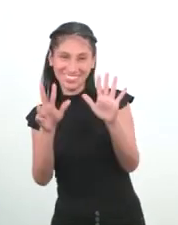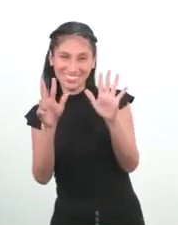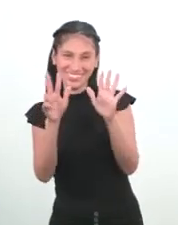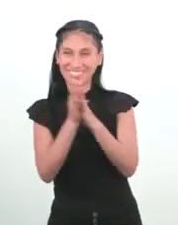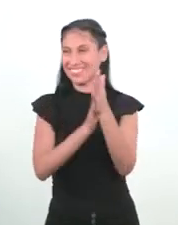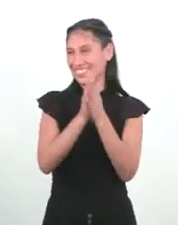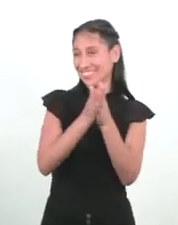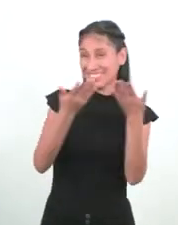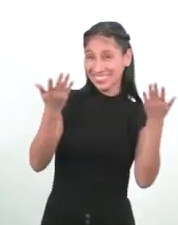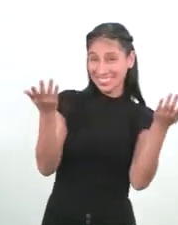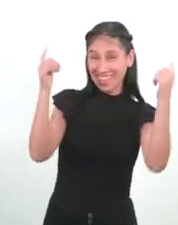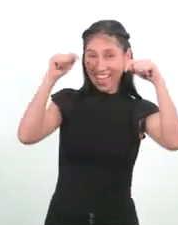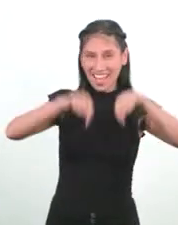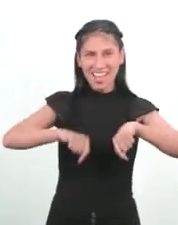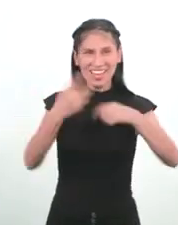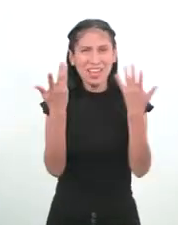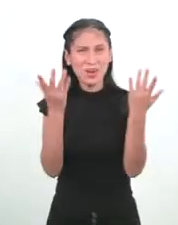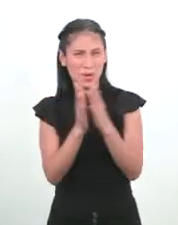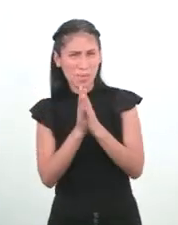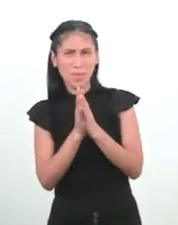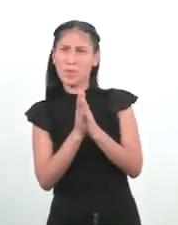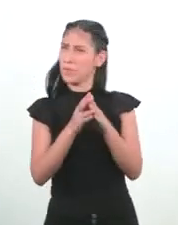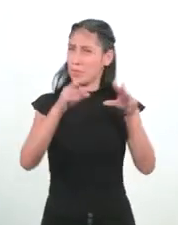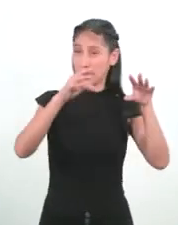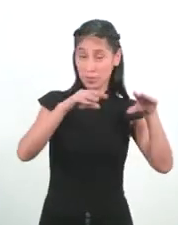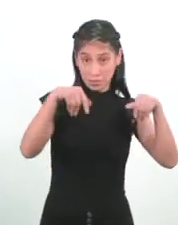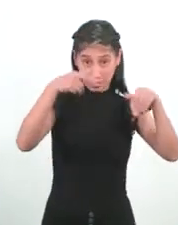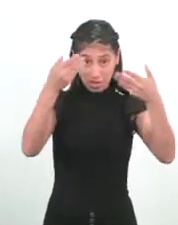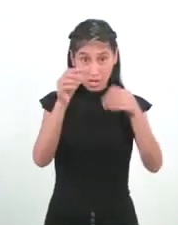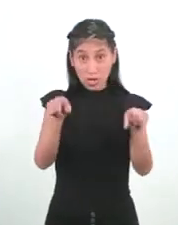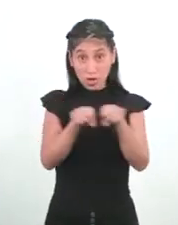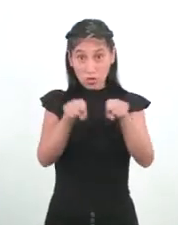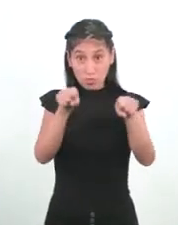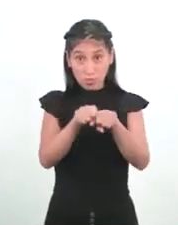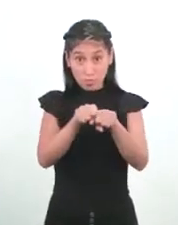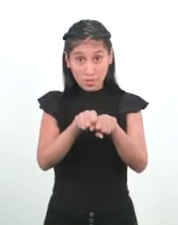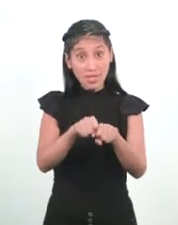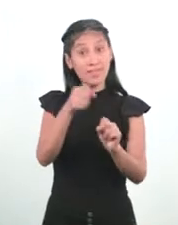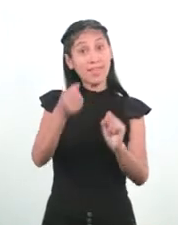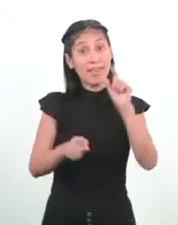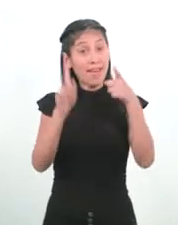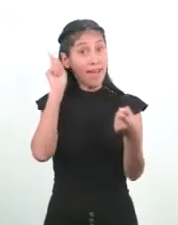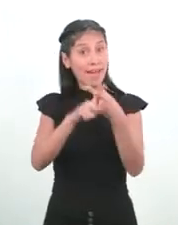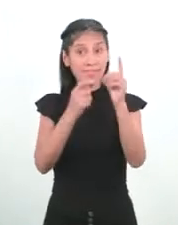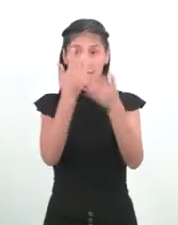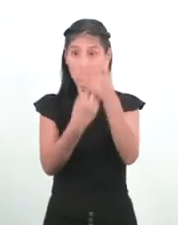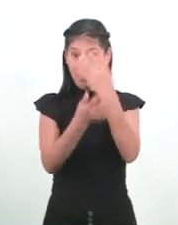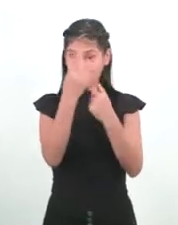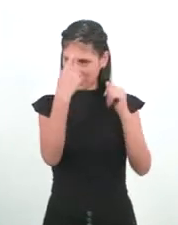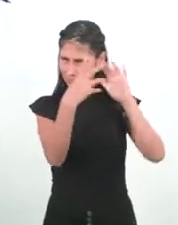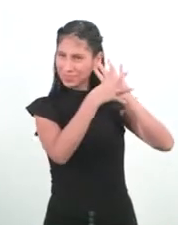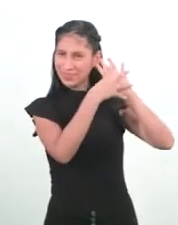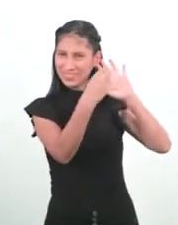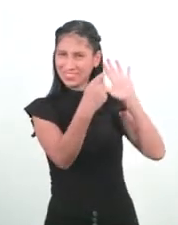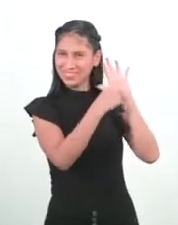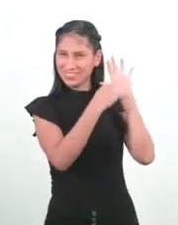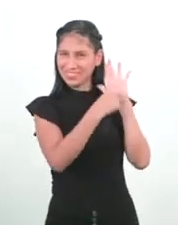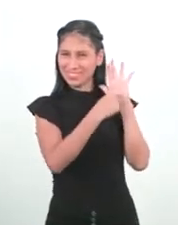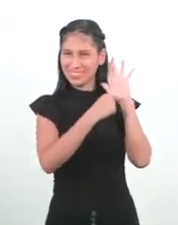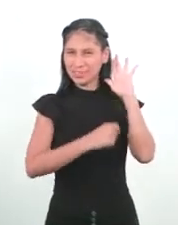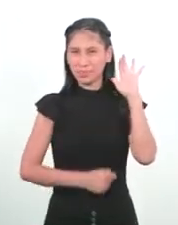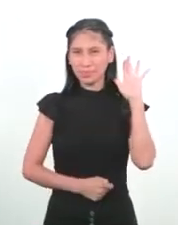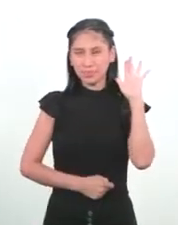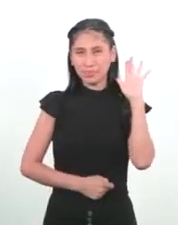7, 8. Ahora esas cuentas las vamos a trasladar a los pies y a las manos en forma de palmas. Mira, 1, 2,